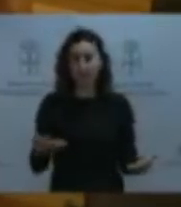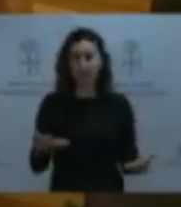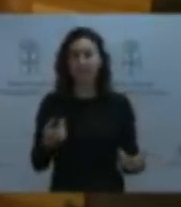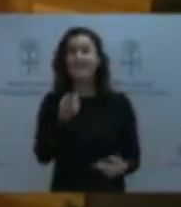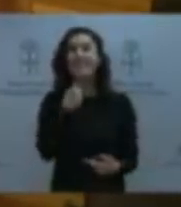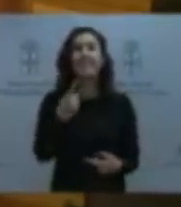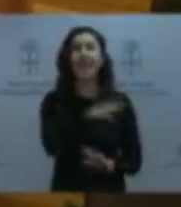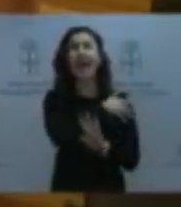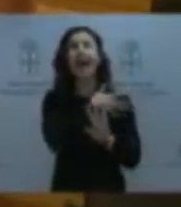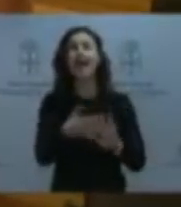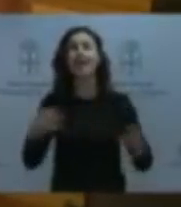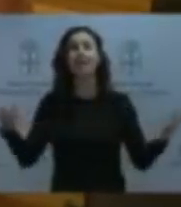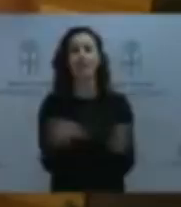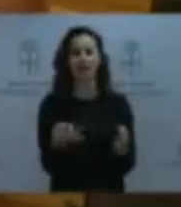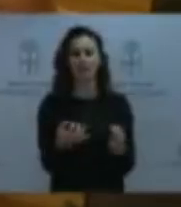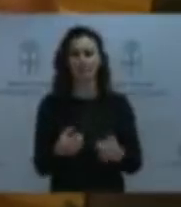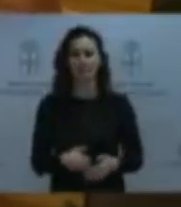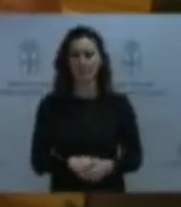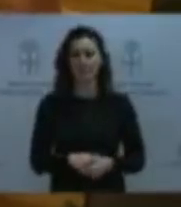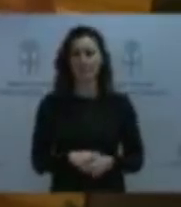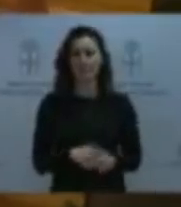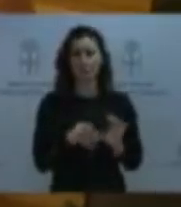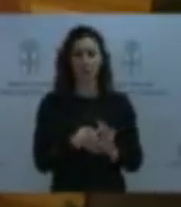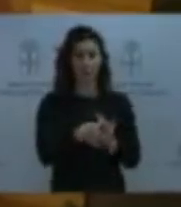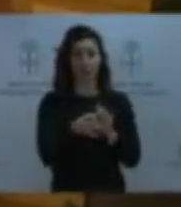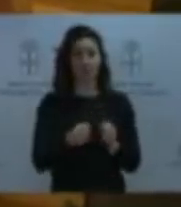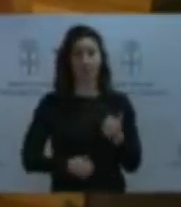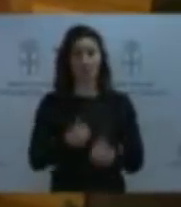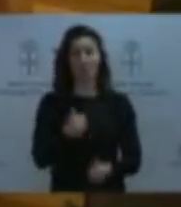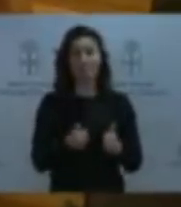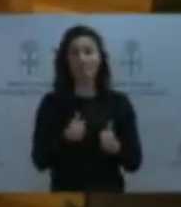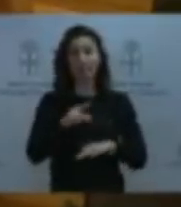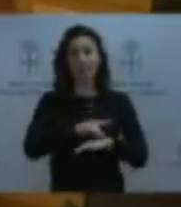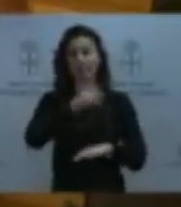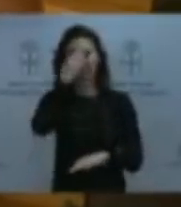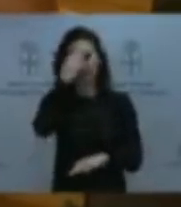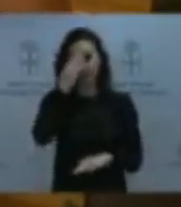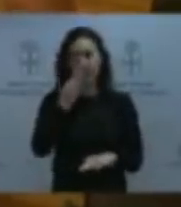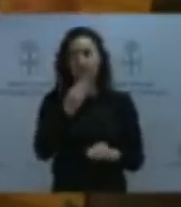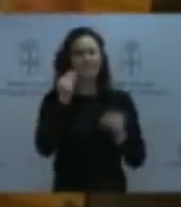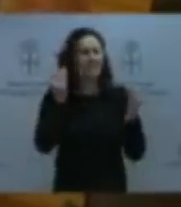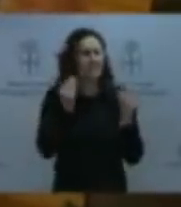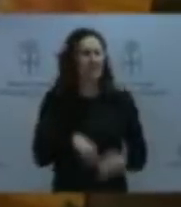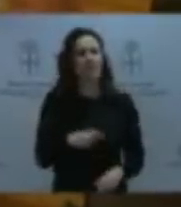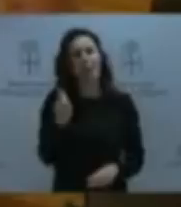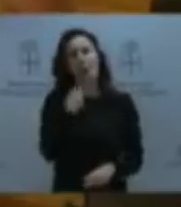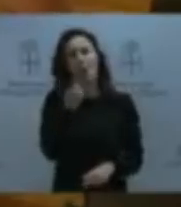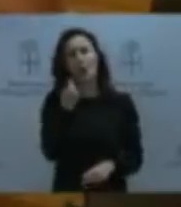dicho sobre el problema de la OPE de atención primaria, la historia que nos está contando es más falsa que este billete de 7